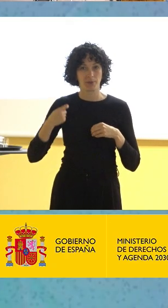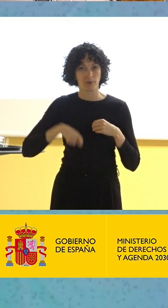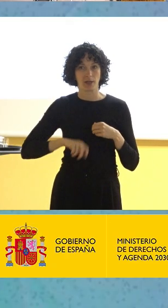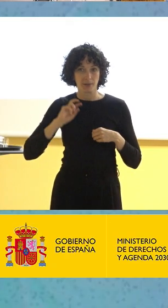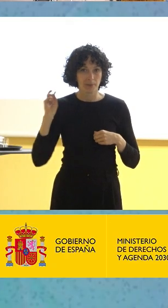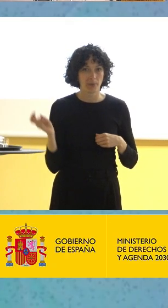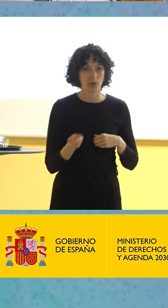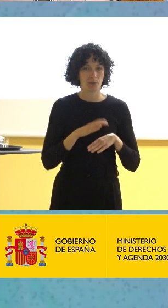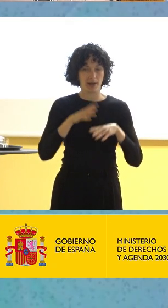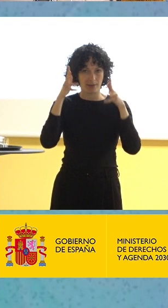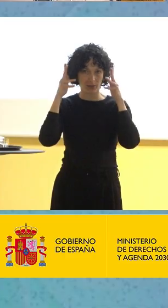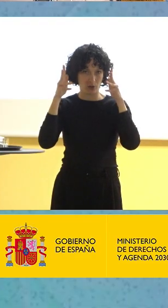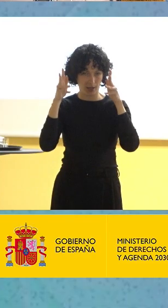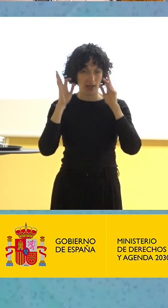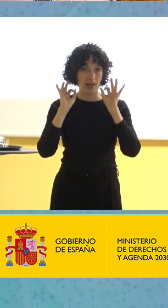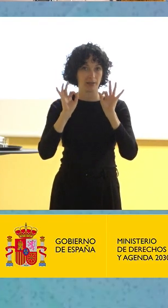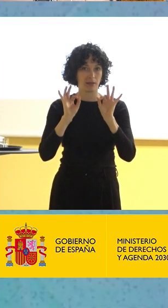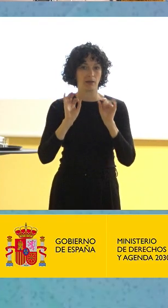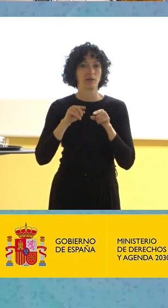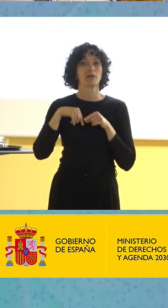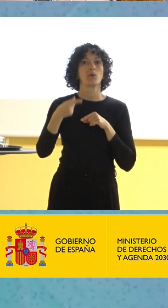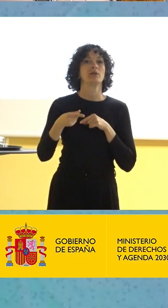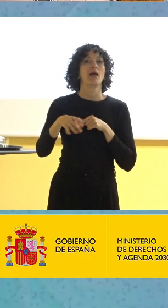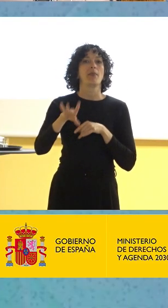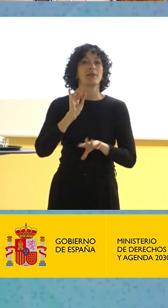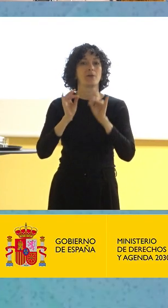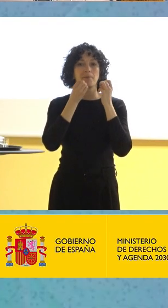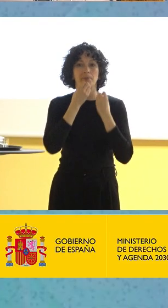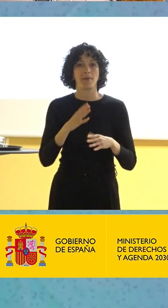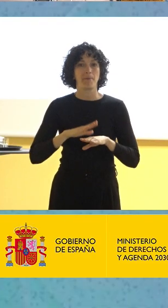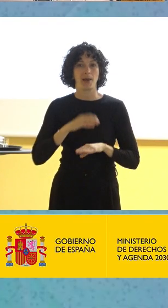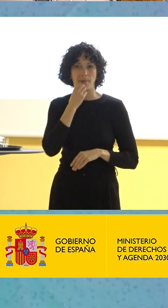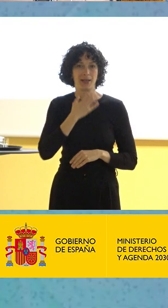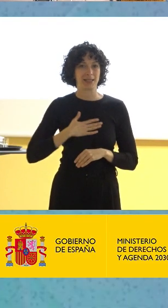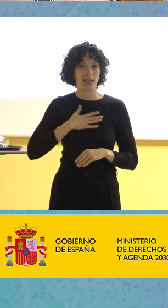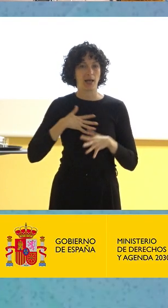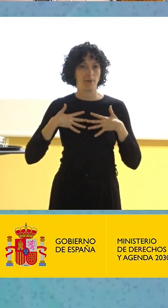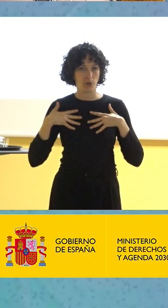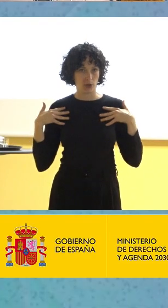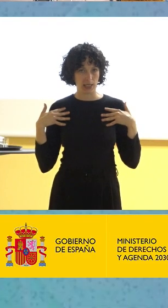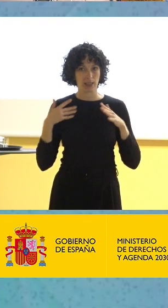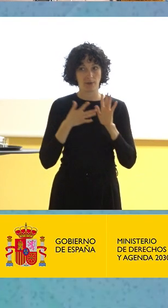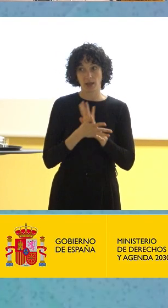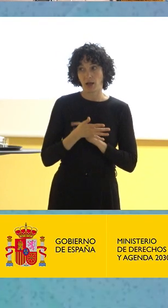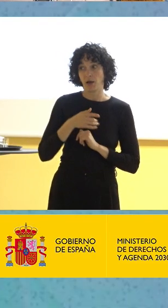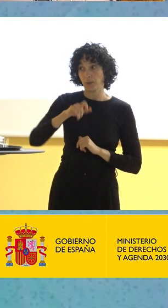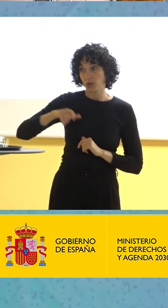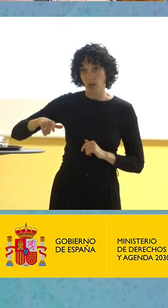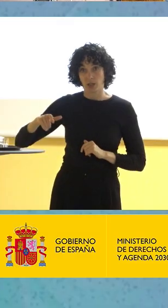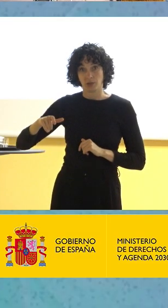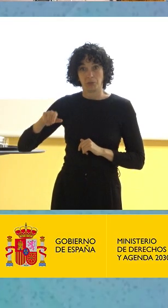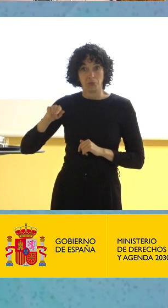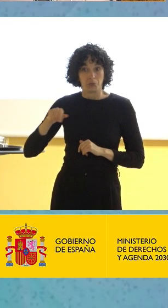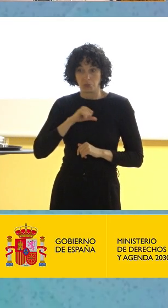asesoramiento para asegurar la toma de decisiones en un bienestar emocional, ¿no? Para que las personas decidan desde